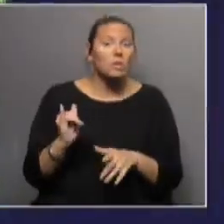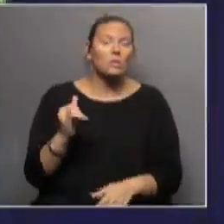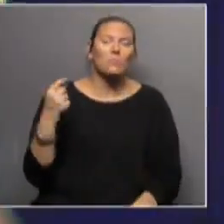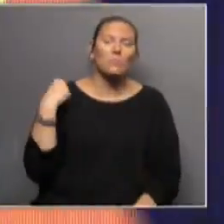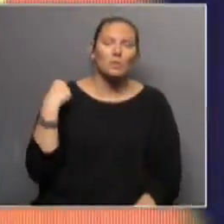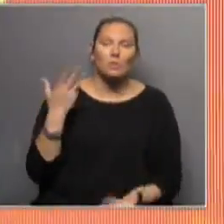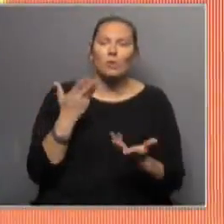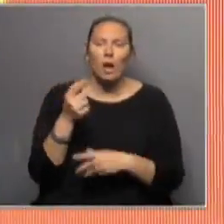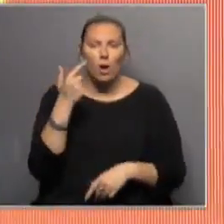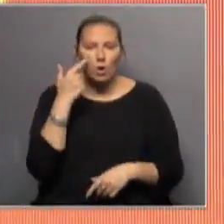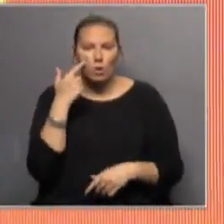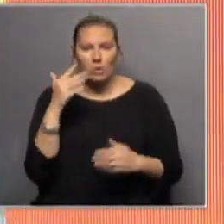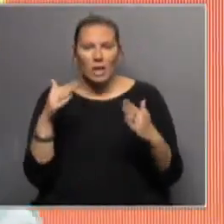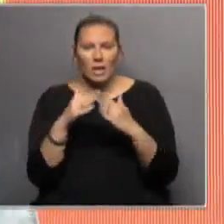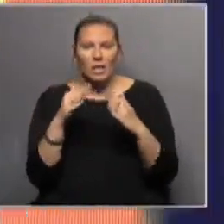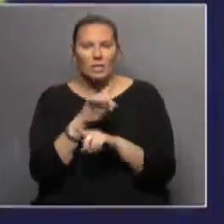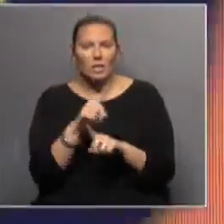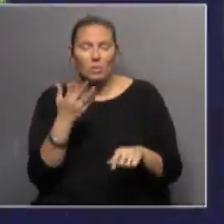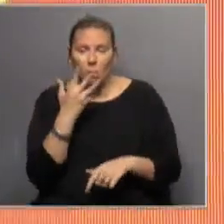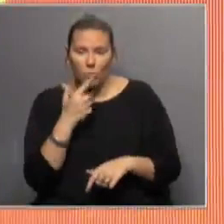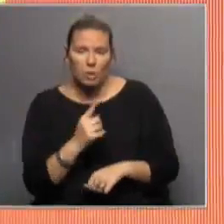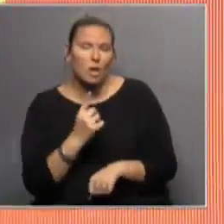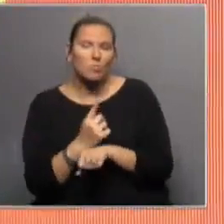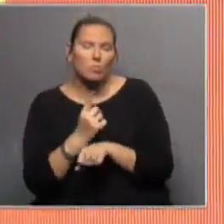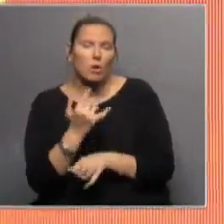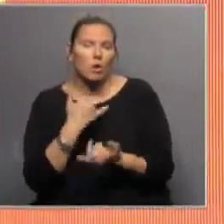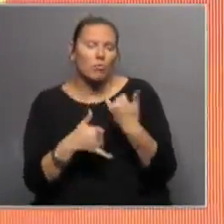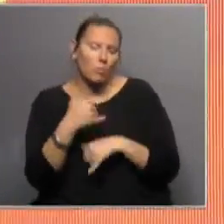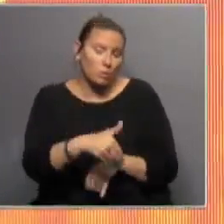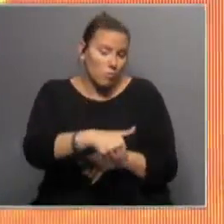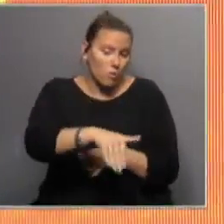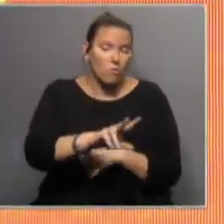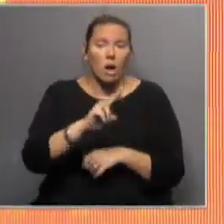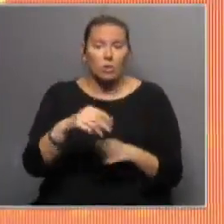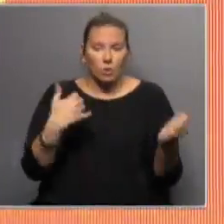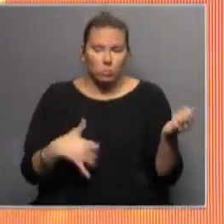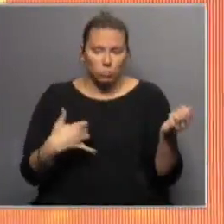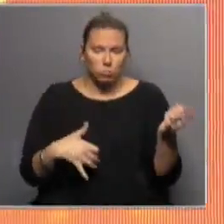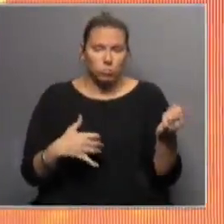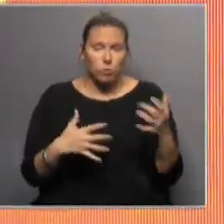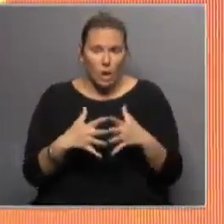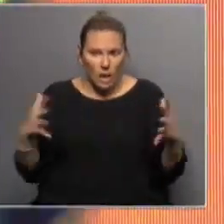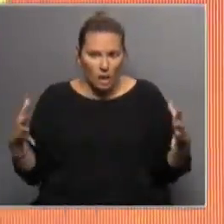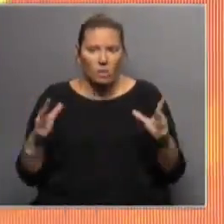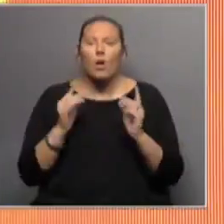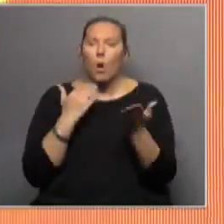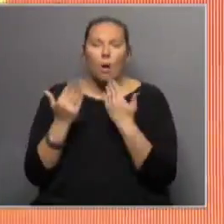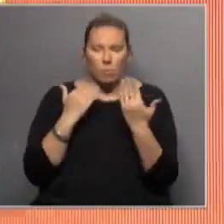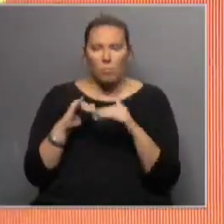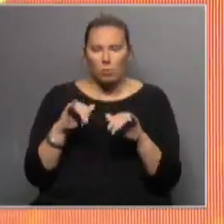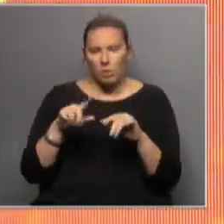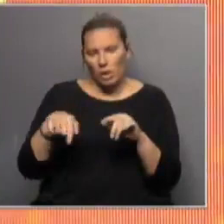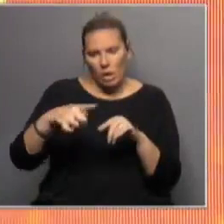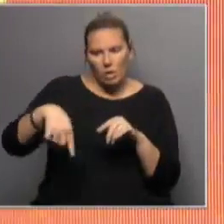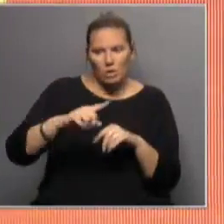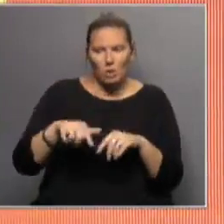Nos vamos a conocer la casa de No Te Va a Gustar. Primero los datos de lo que se viene. Se vienen dos toques muy grandes. Lo hablamos en la nota, ya lo veremos. Ellos están